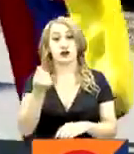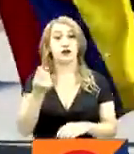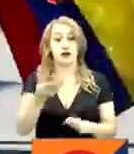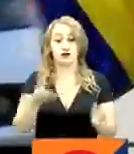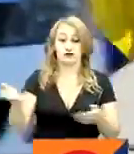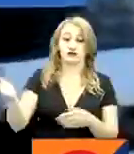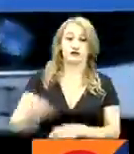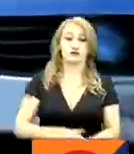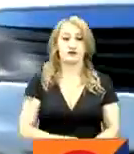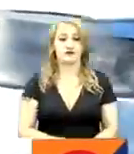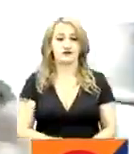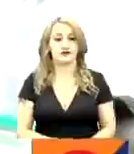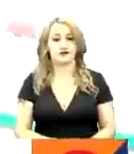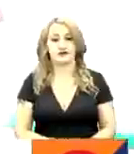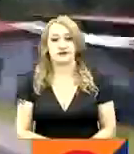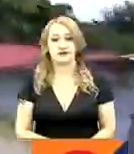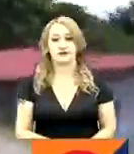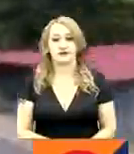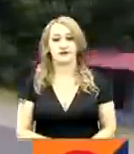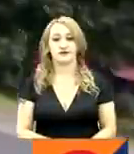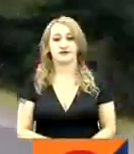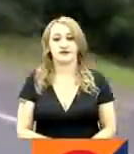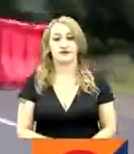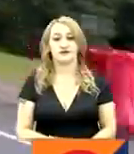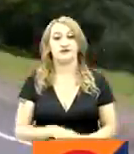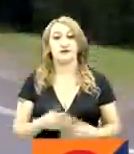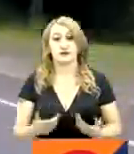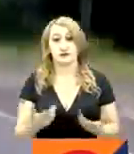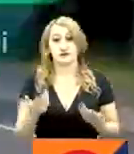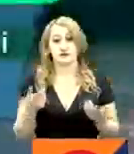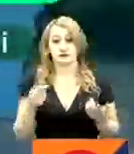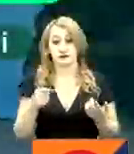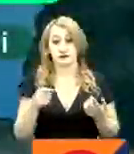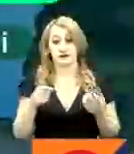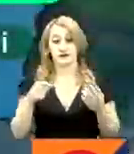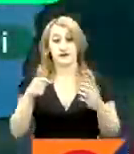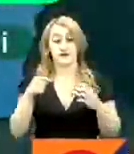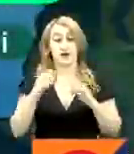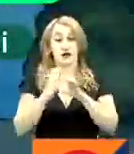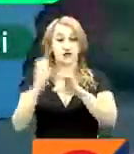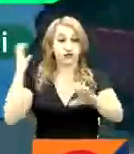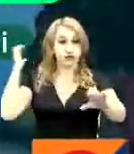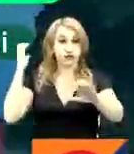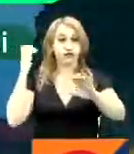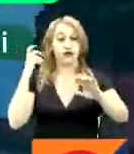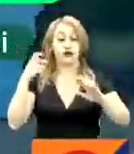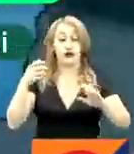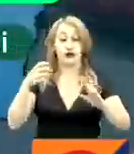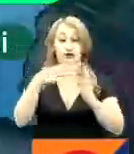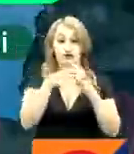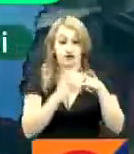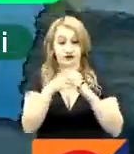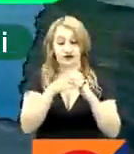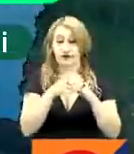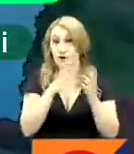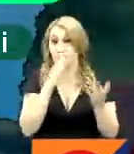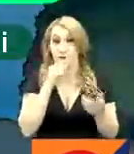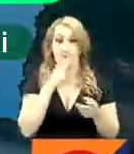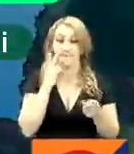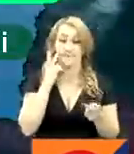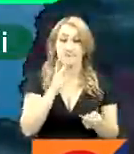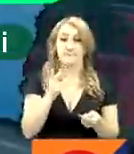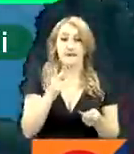pasar durante todo el recorrido fue evidente la falta de tractomulas y vehículos de carga hasta que llegamos al municipio de